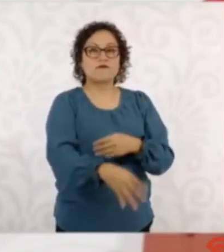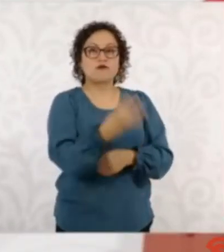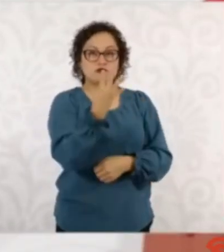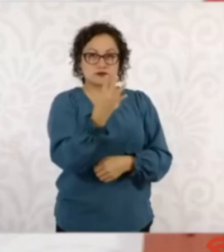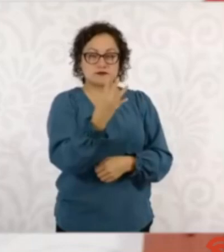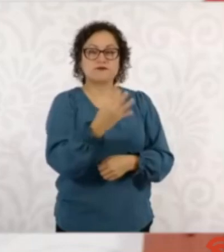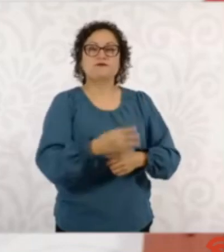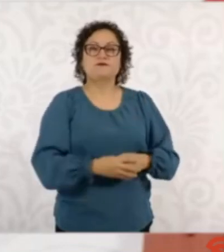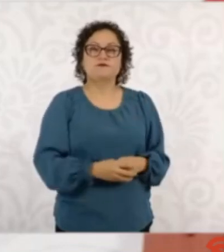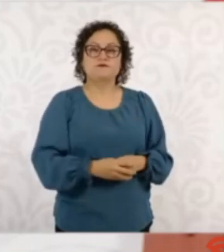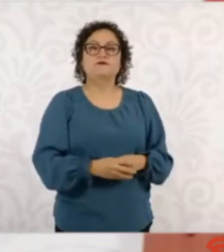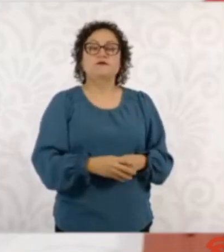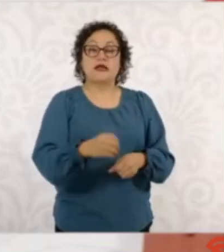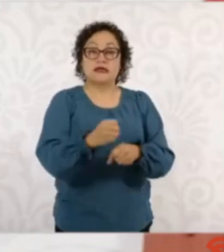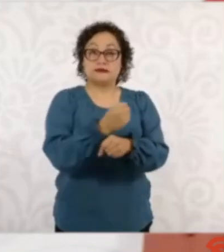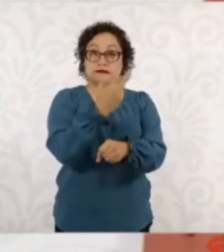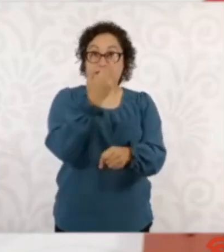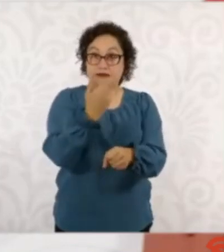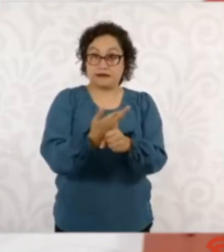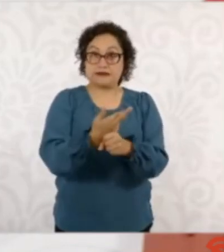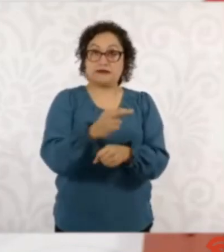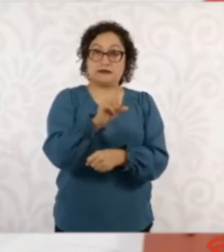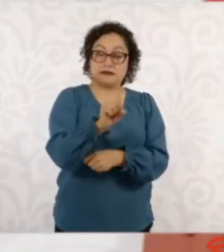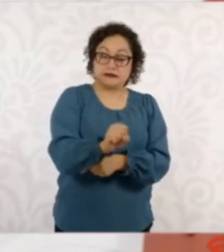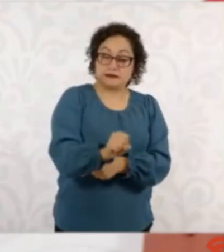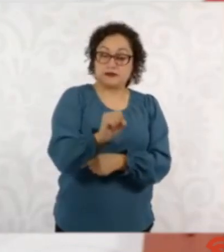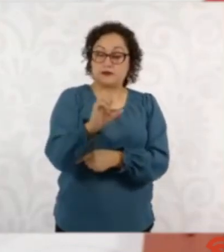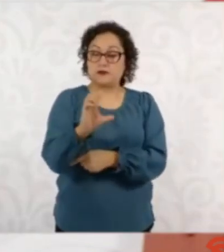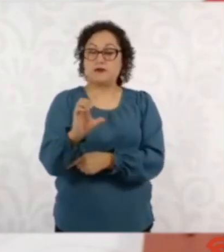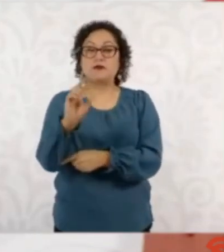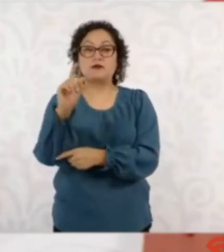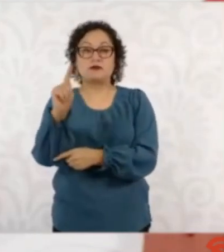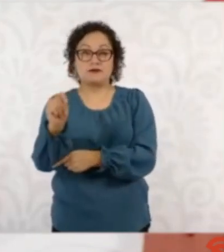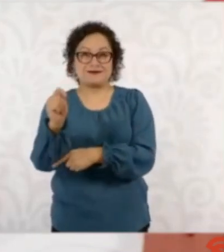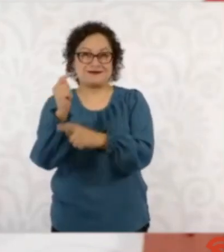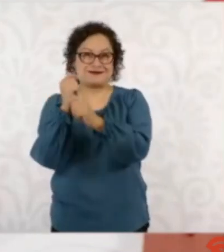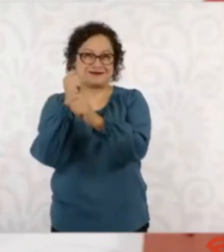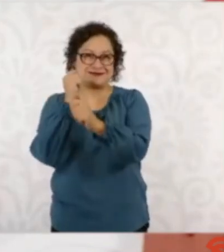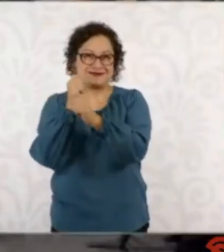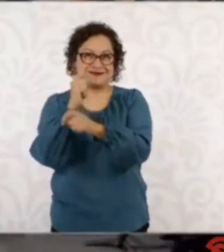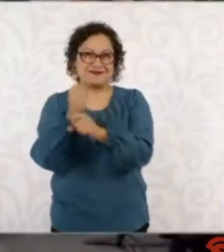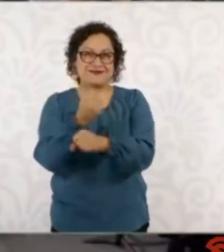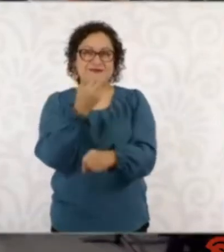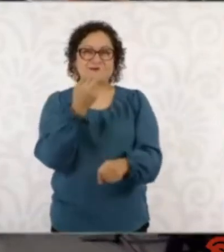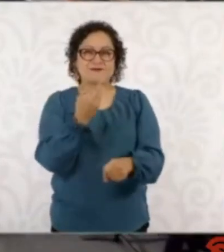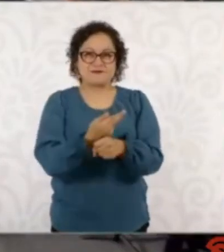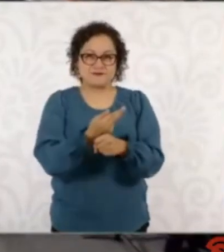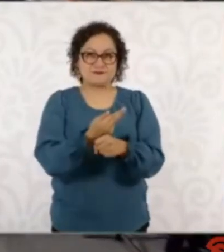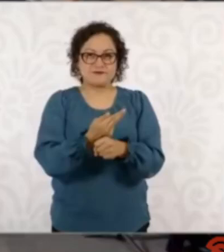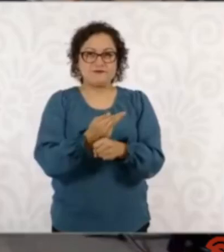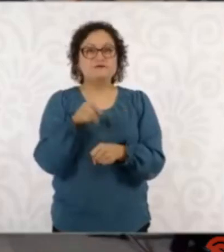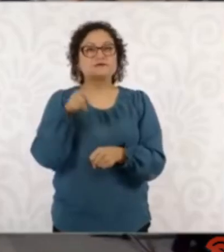la Secretaría de Comunicaciones y Transportes hizo un comunicado.